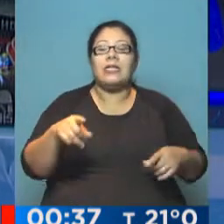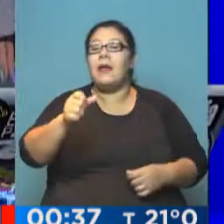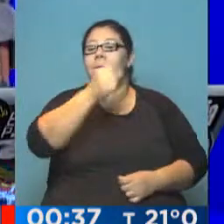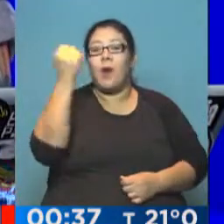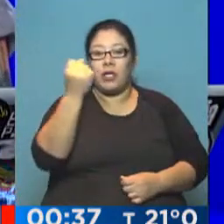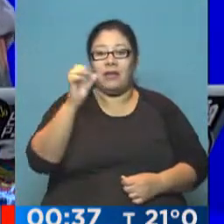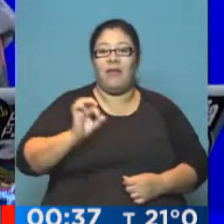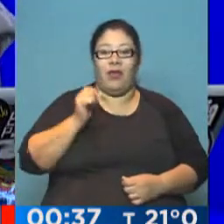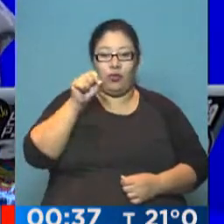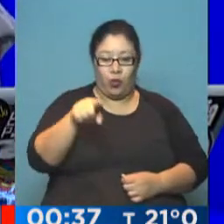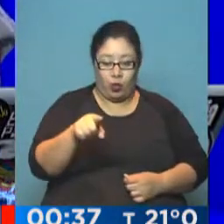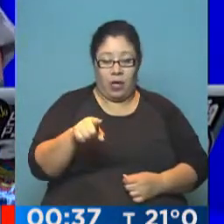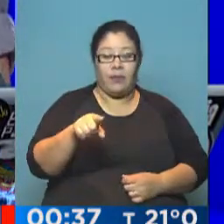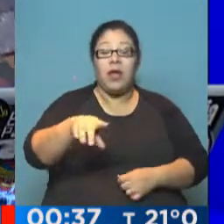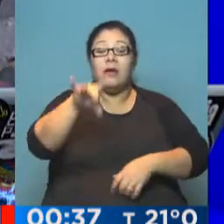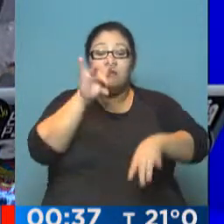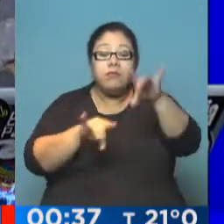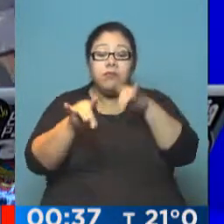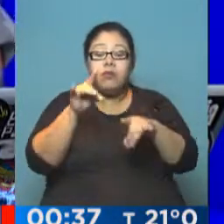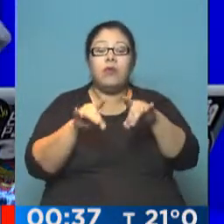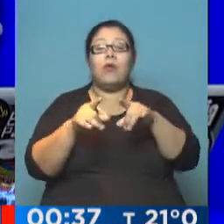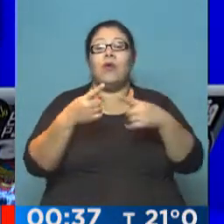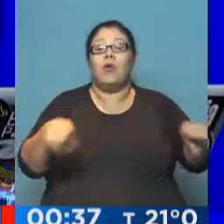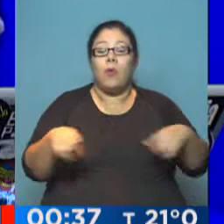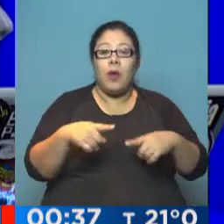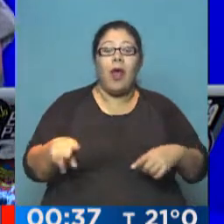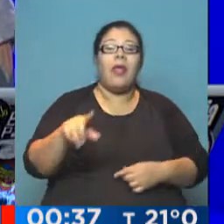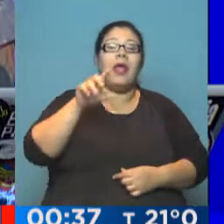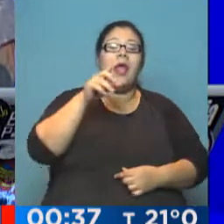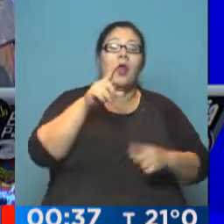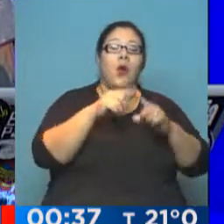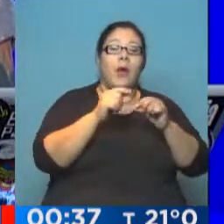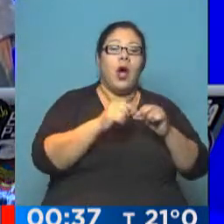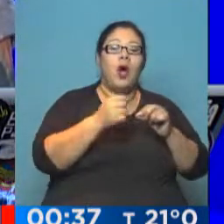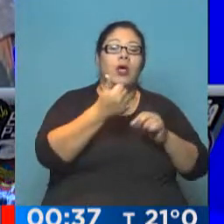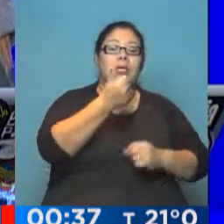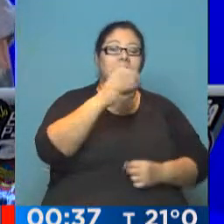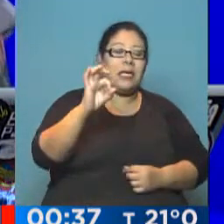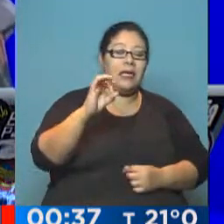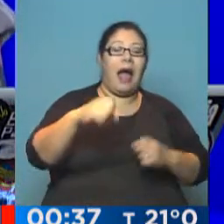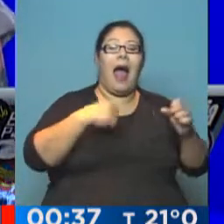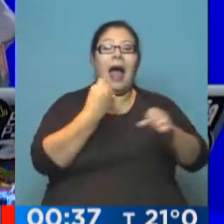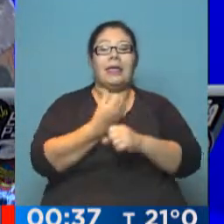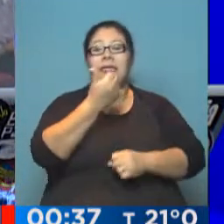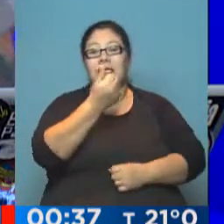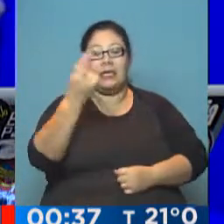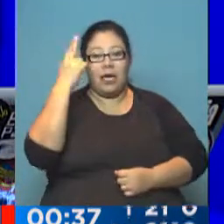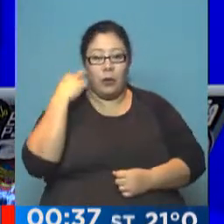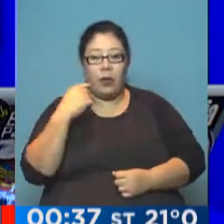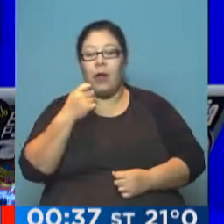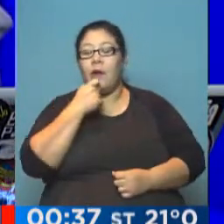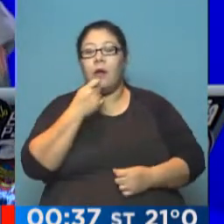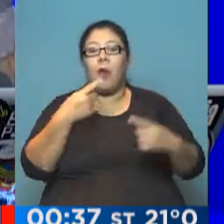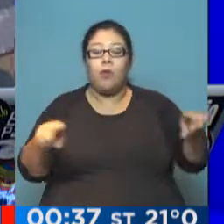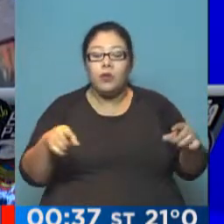Y hizo una selección muy precisa de temas que van del 60 al 69, entre los cuales no había uno que no te diga, uy, a ver, quiero